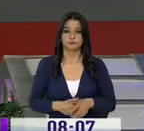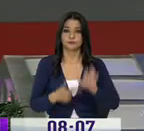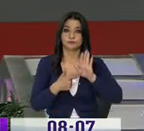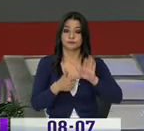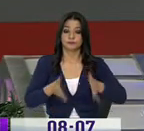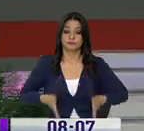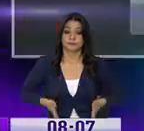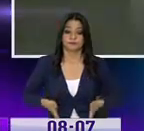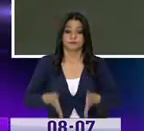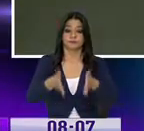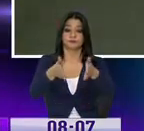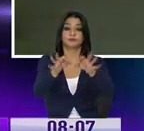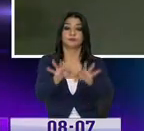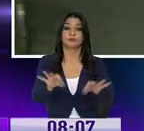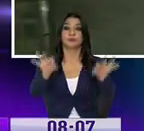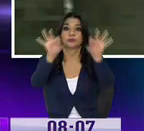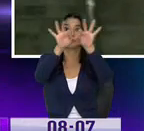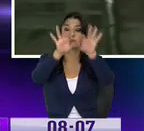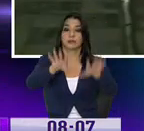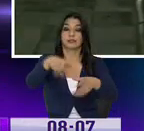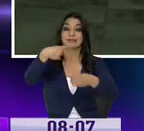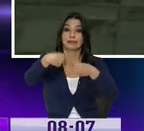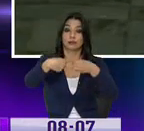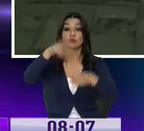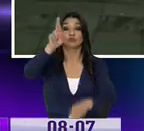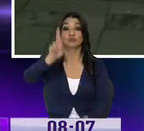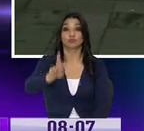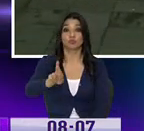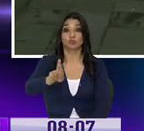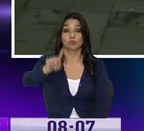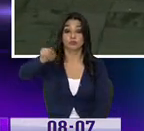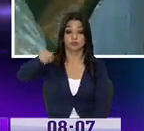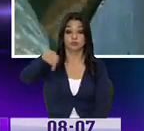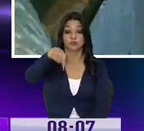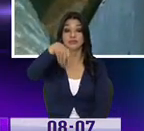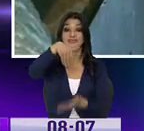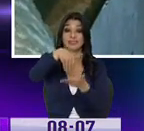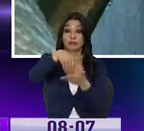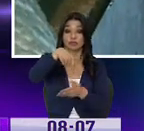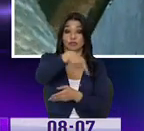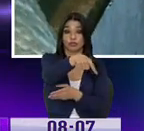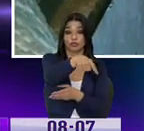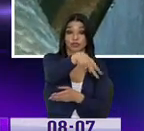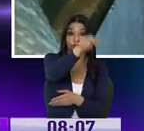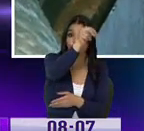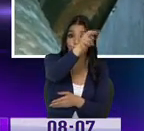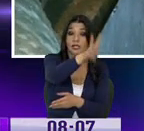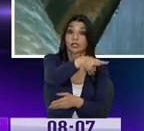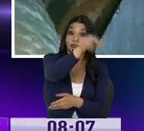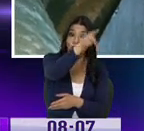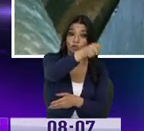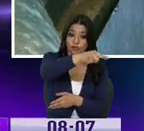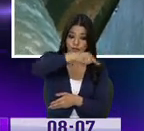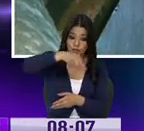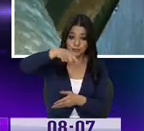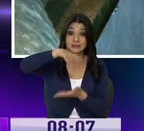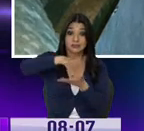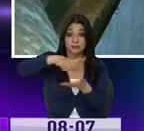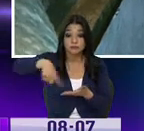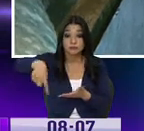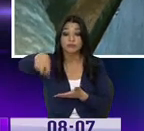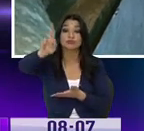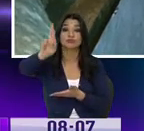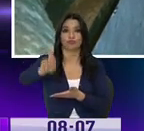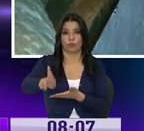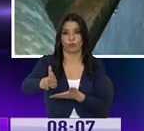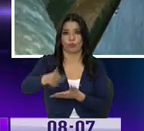vía importante esta que comunica del sur al centro y del sur al norte también, es una vía larga. Así que